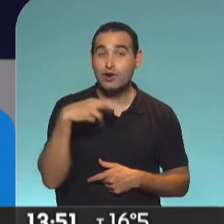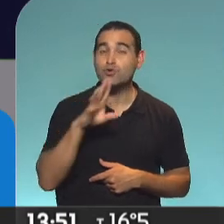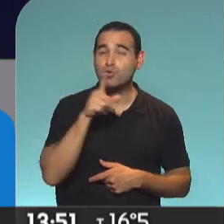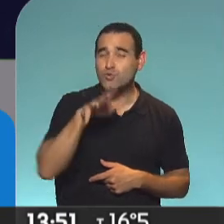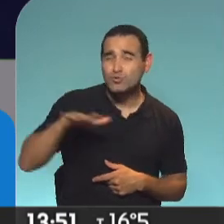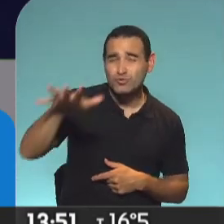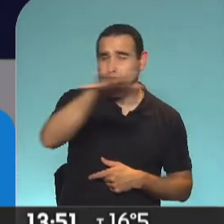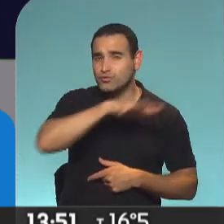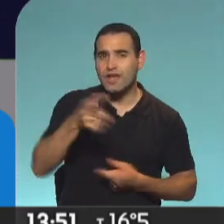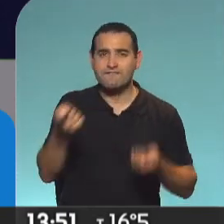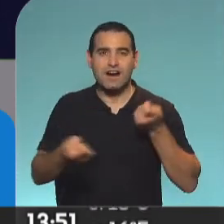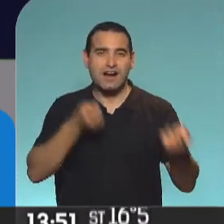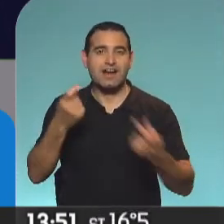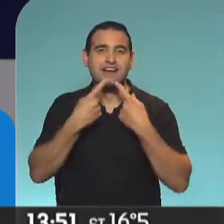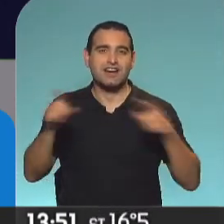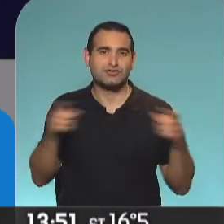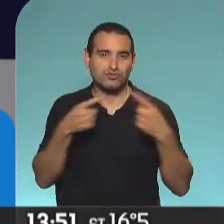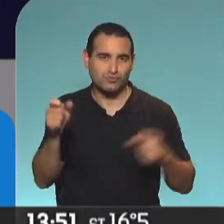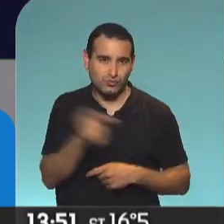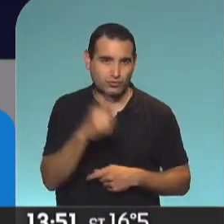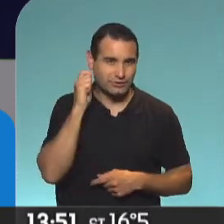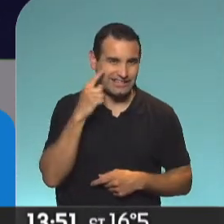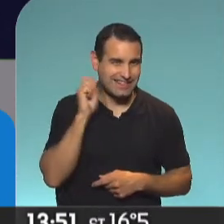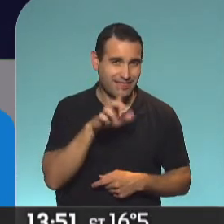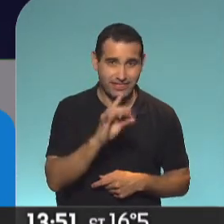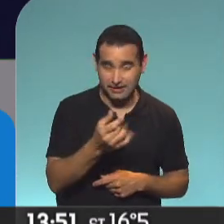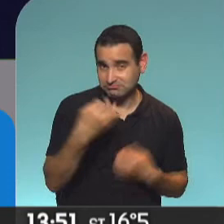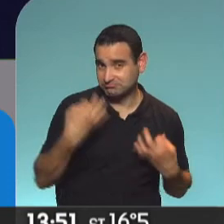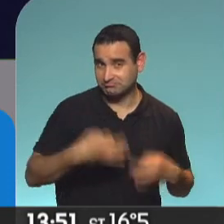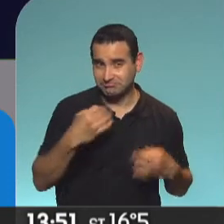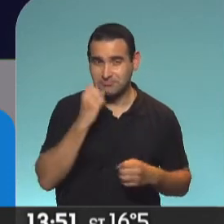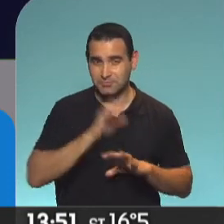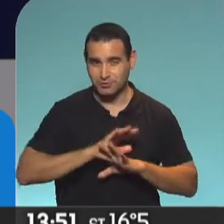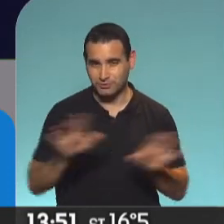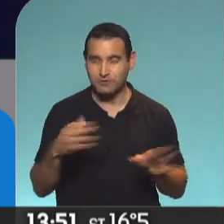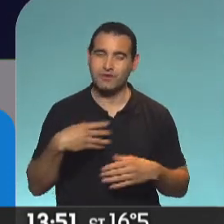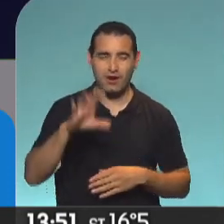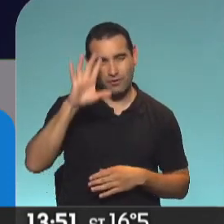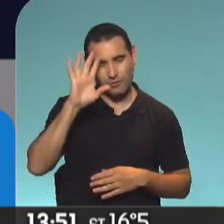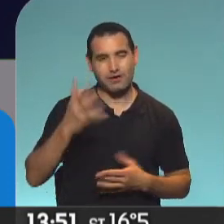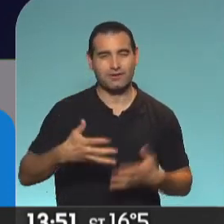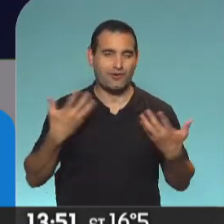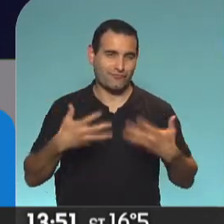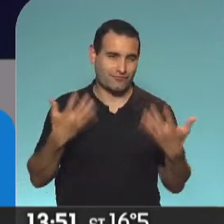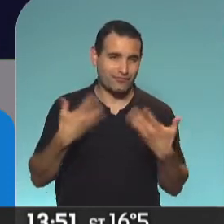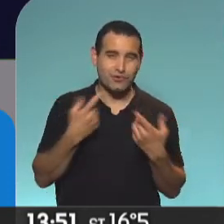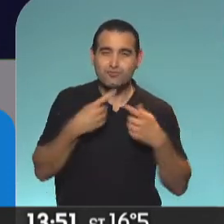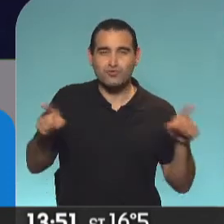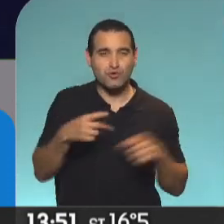están bailando No me arrepiento de este amor, una hermosura. Bueno, la recordamos así, con alegría, con música y como una mujer